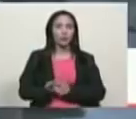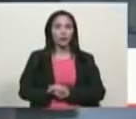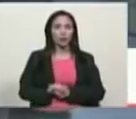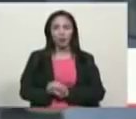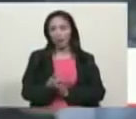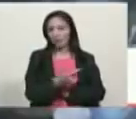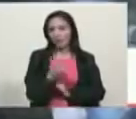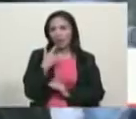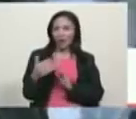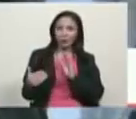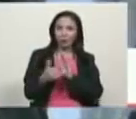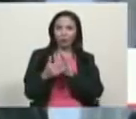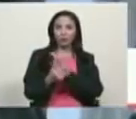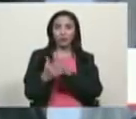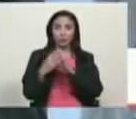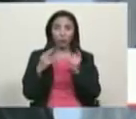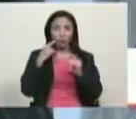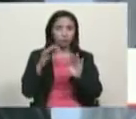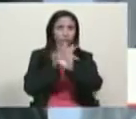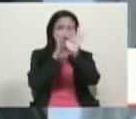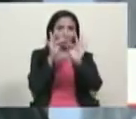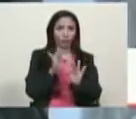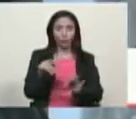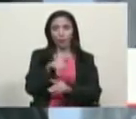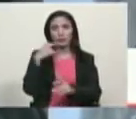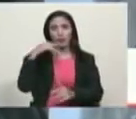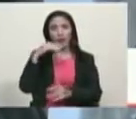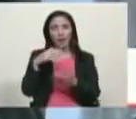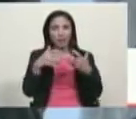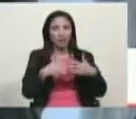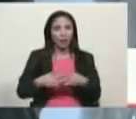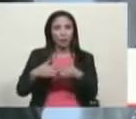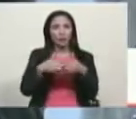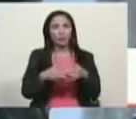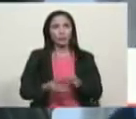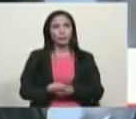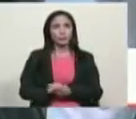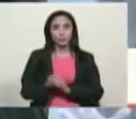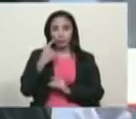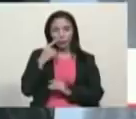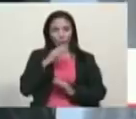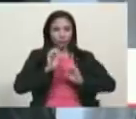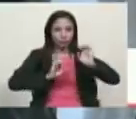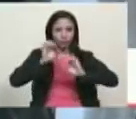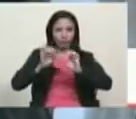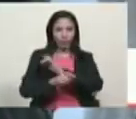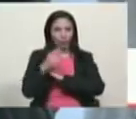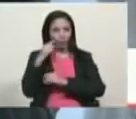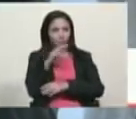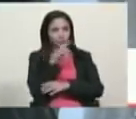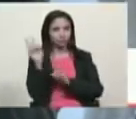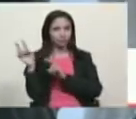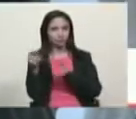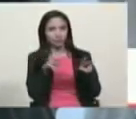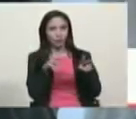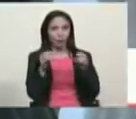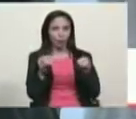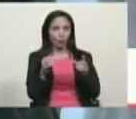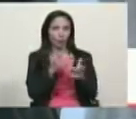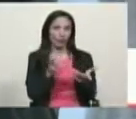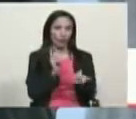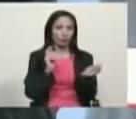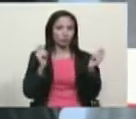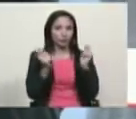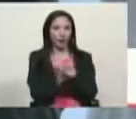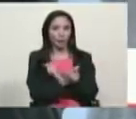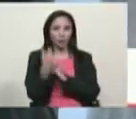contra una especie de reconfiguración del fascismo. Uno ve el panorama y realmente se está reestructurando